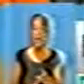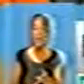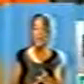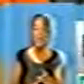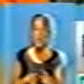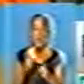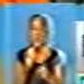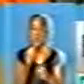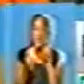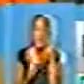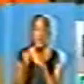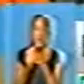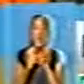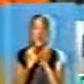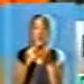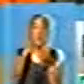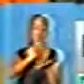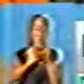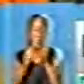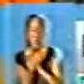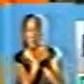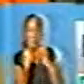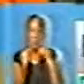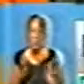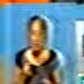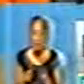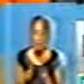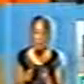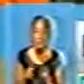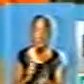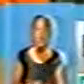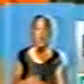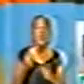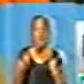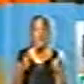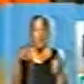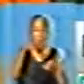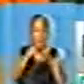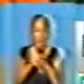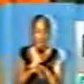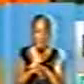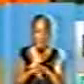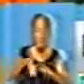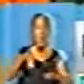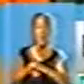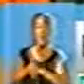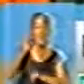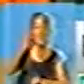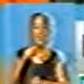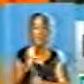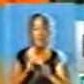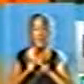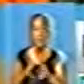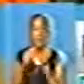provocación lo que dijo el diputado es mayor más bien lo voy a archivar y lo que sí voy a